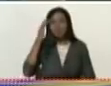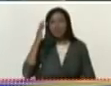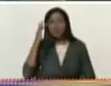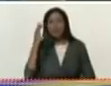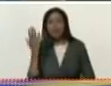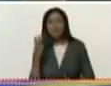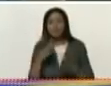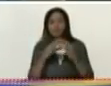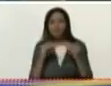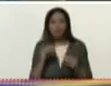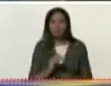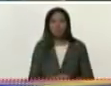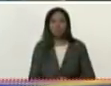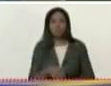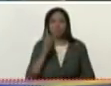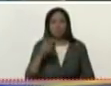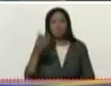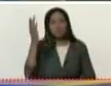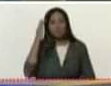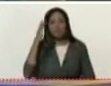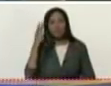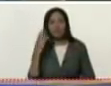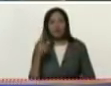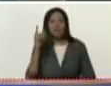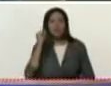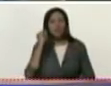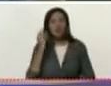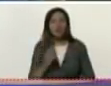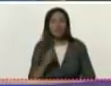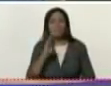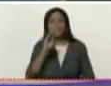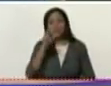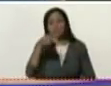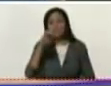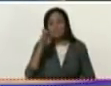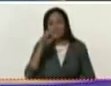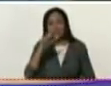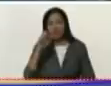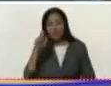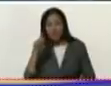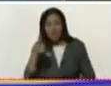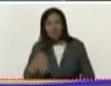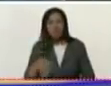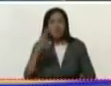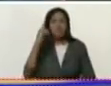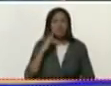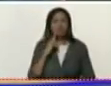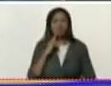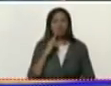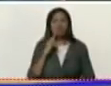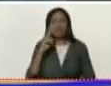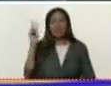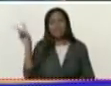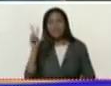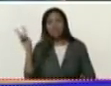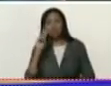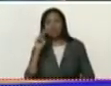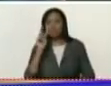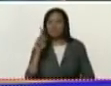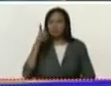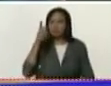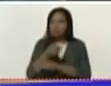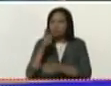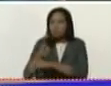Borrell, debe saberlo la señora Bachelet, porque cuando el Estado venezolano toma medidas